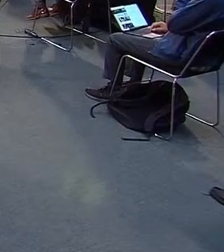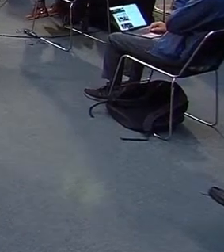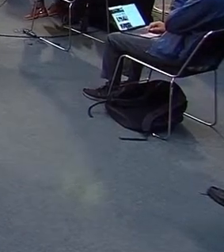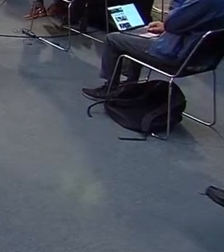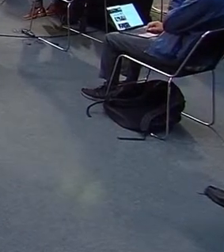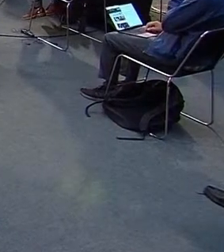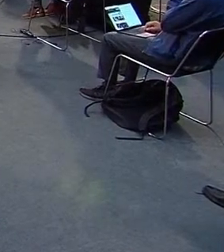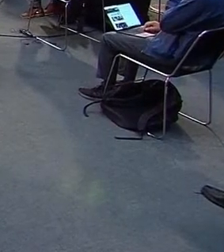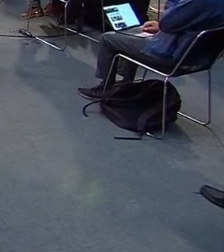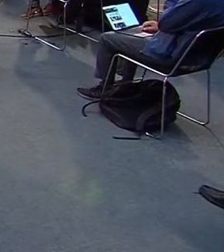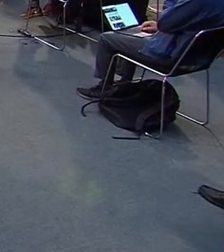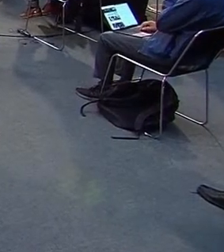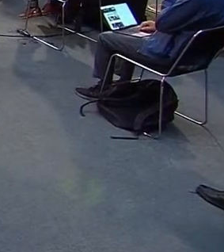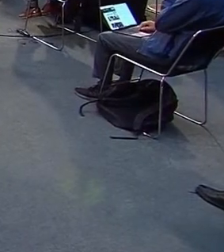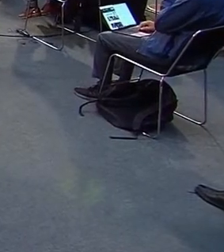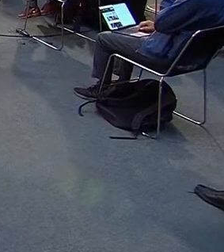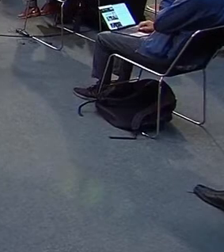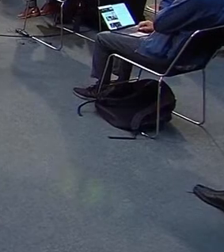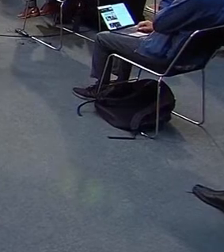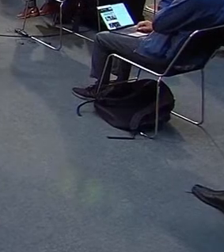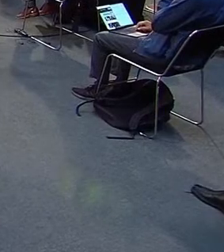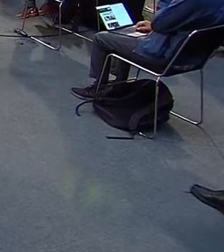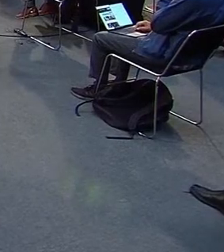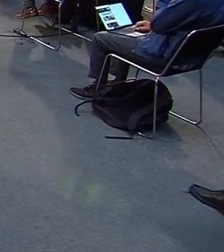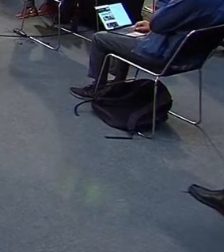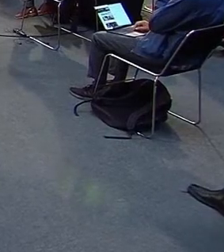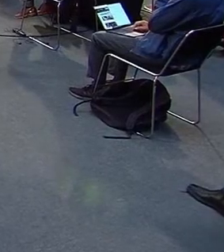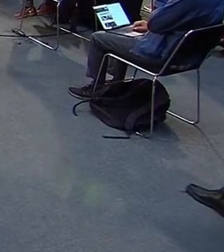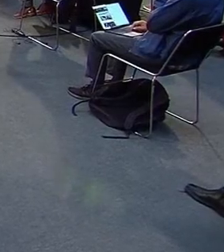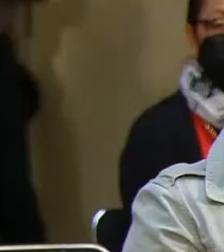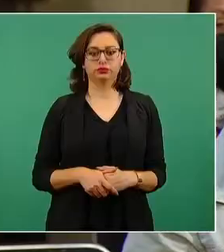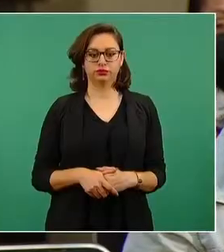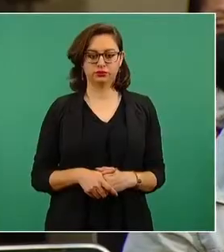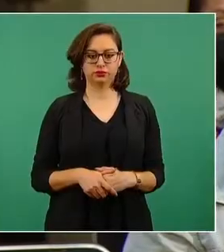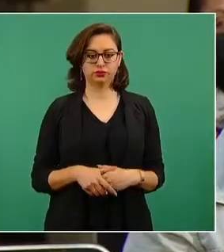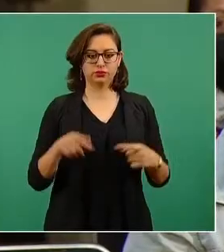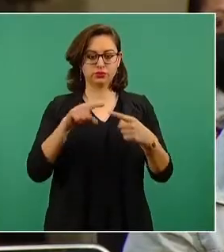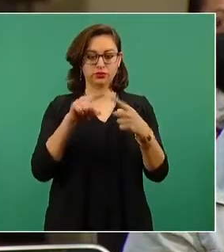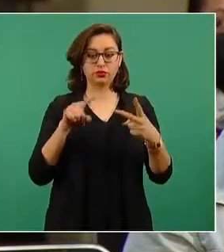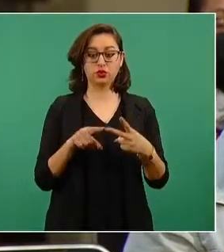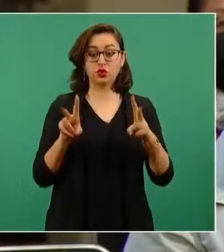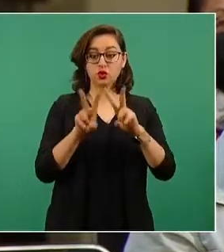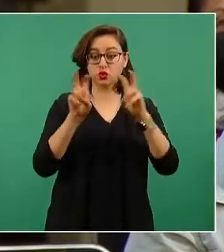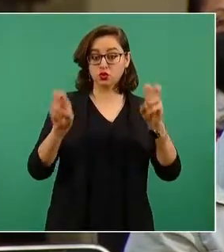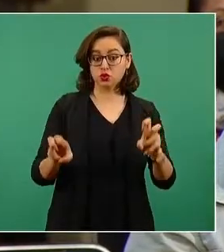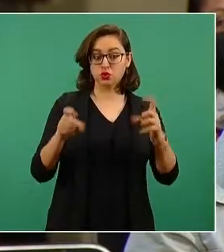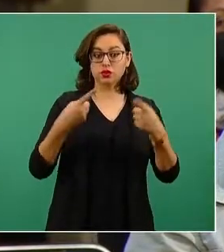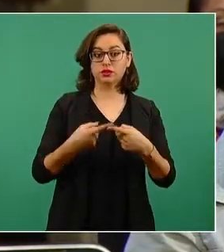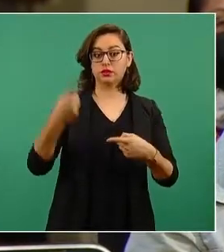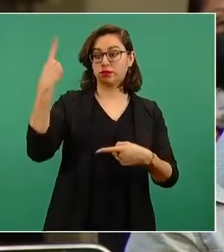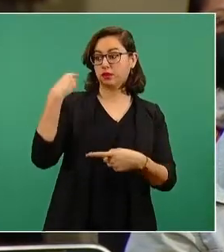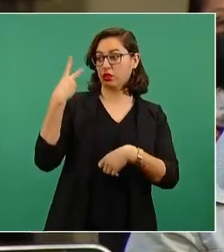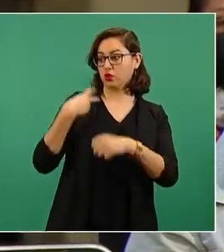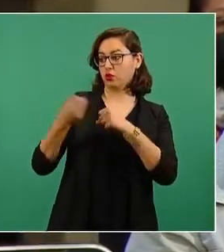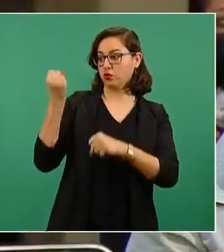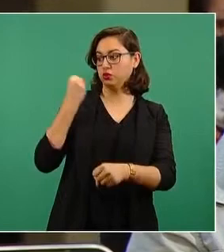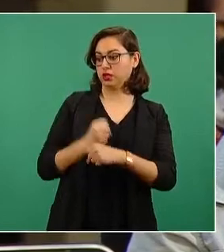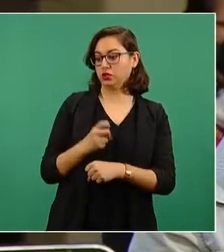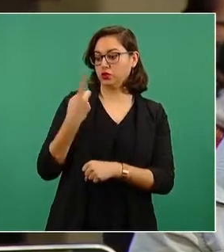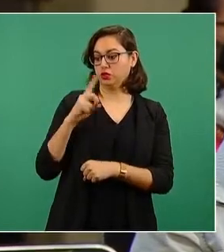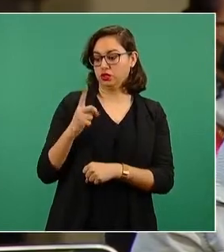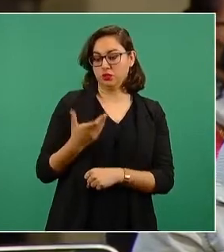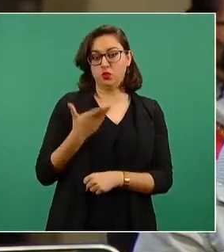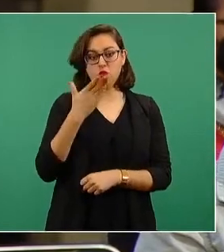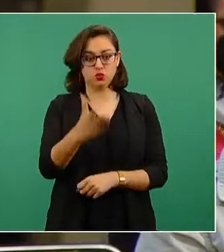presidente. En diciembre, cuando usted llegó aquí a las mañaneras y que tuvimos la oportunidad